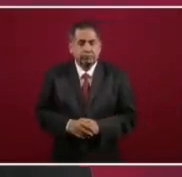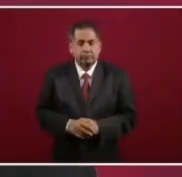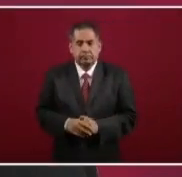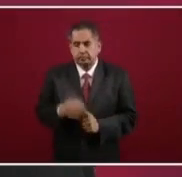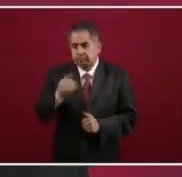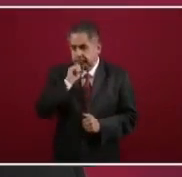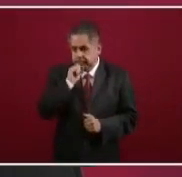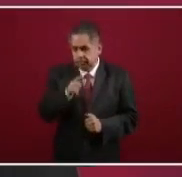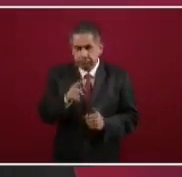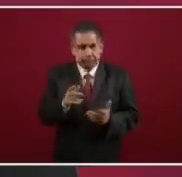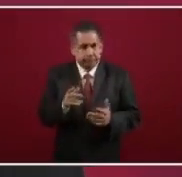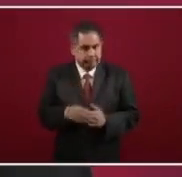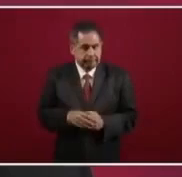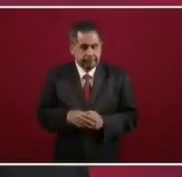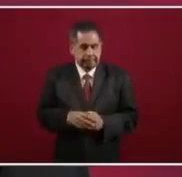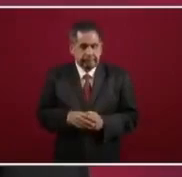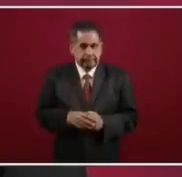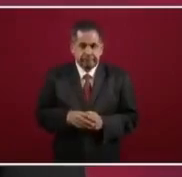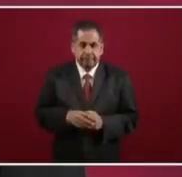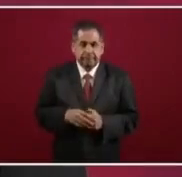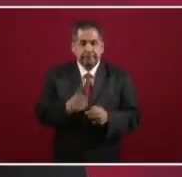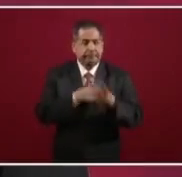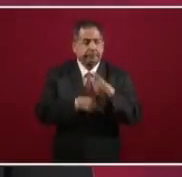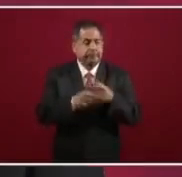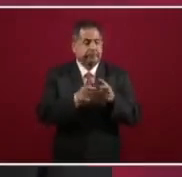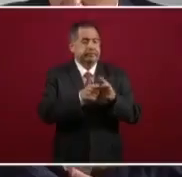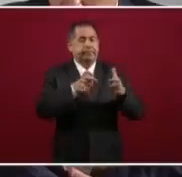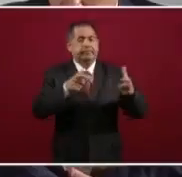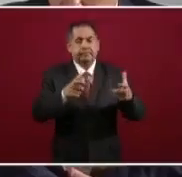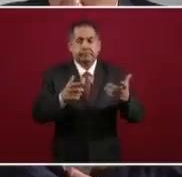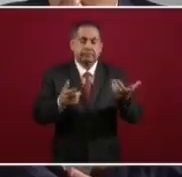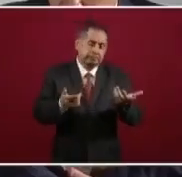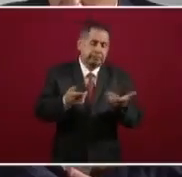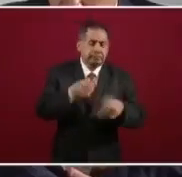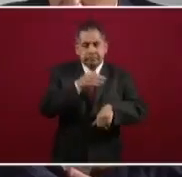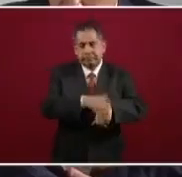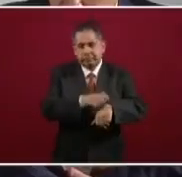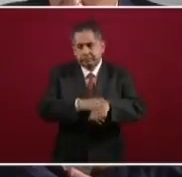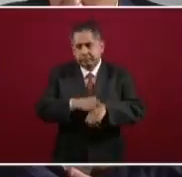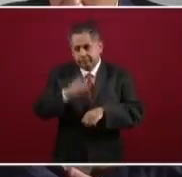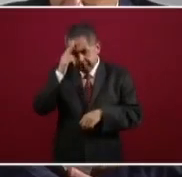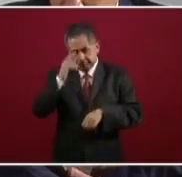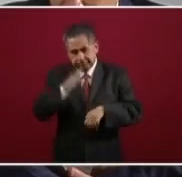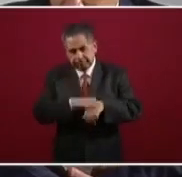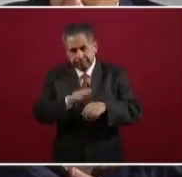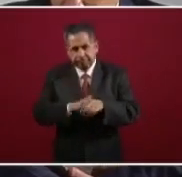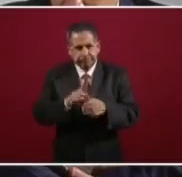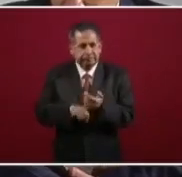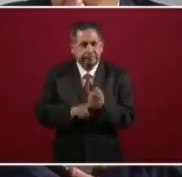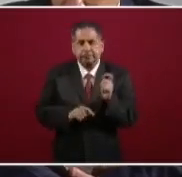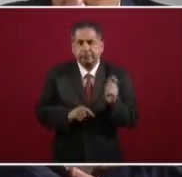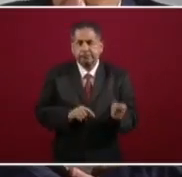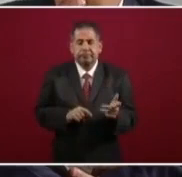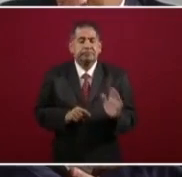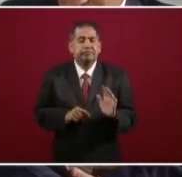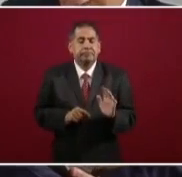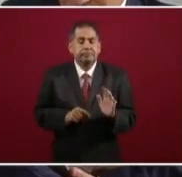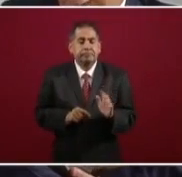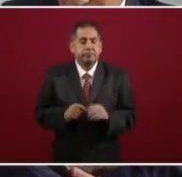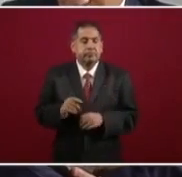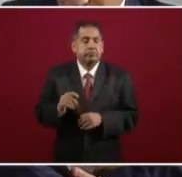y si hablamos de crecimiento pues nada más les puedo recordar que con